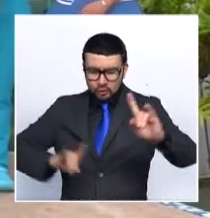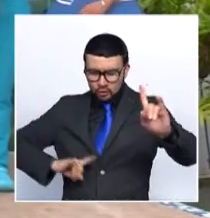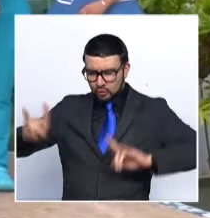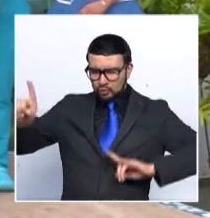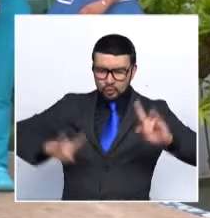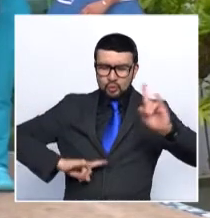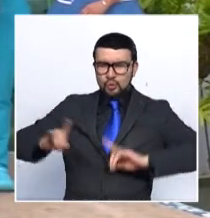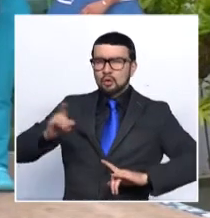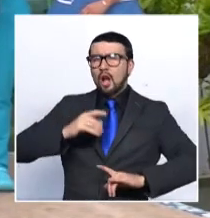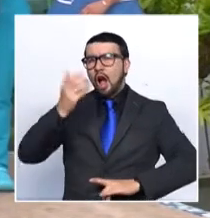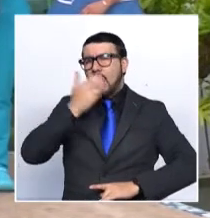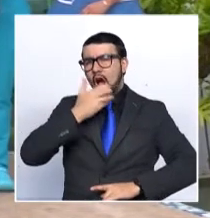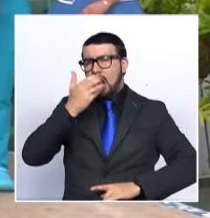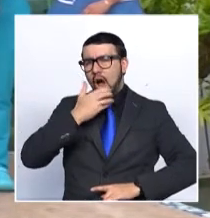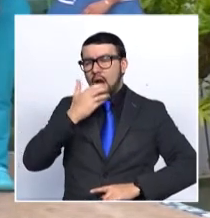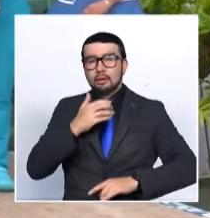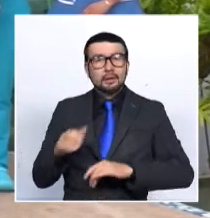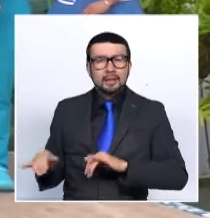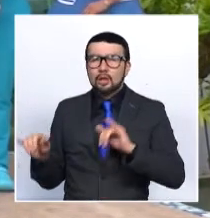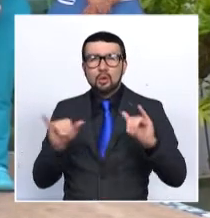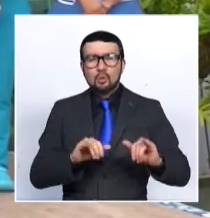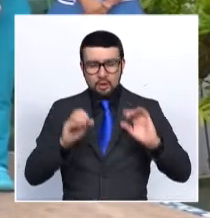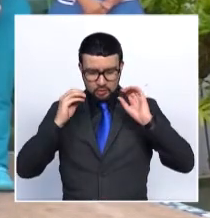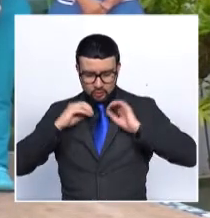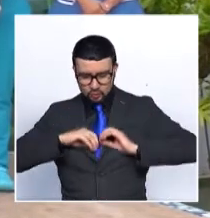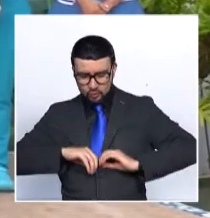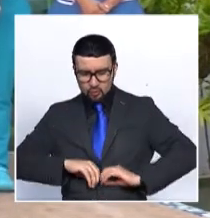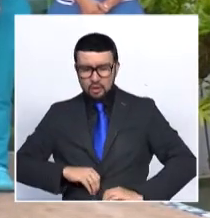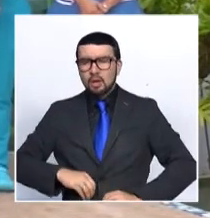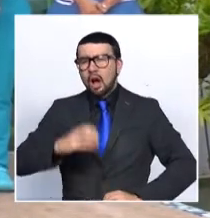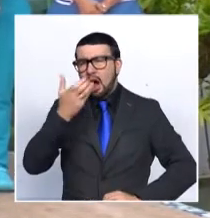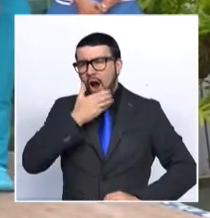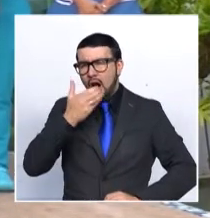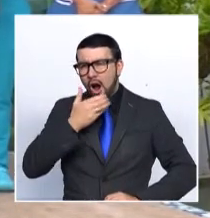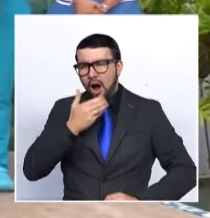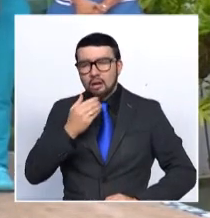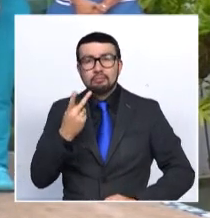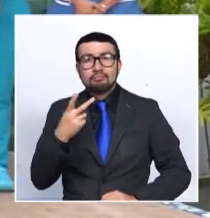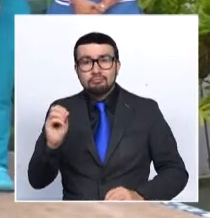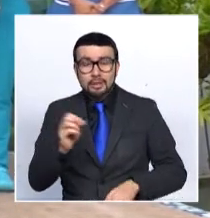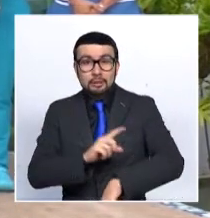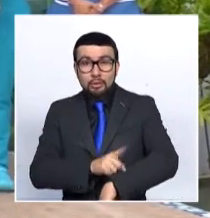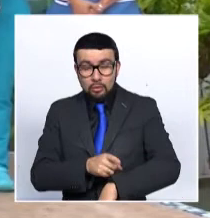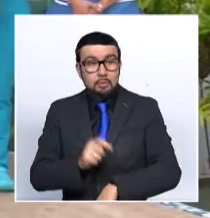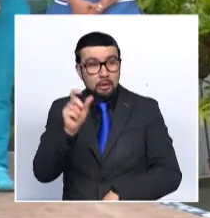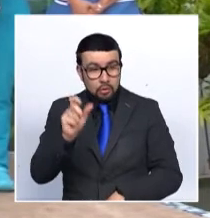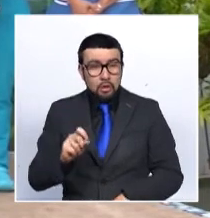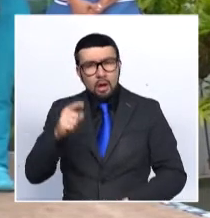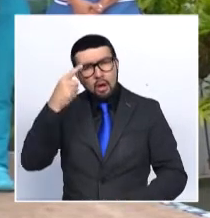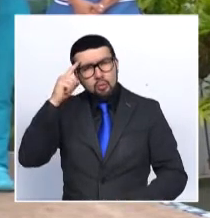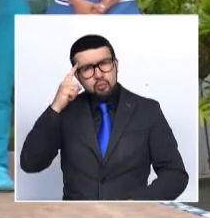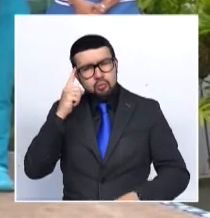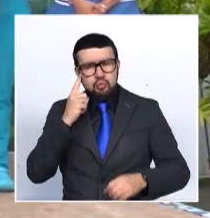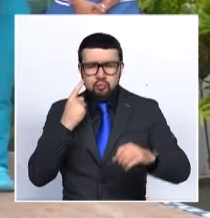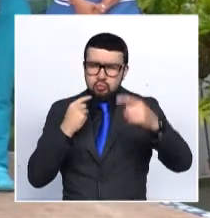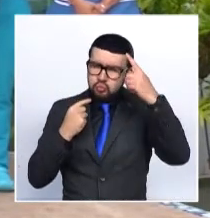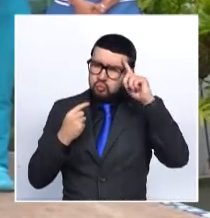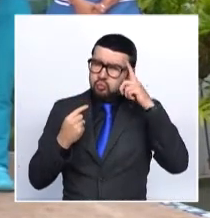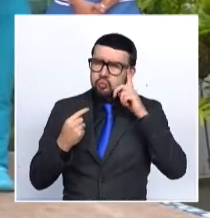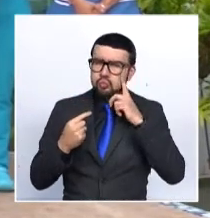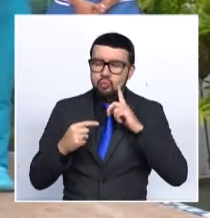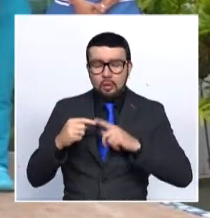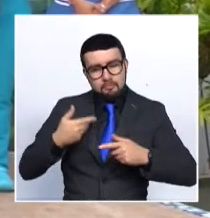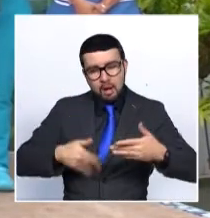calor interno, como una fiebre interna, durante 20 minutos, y a la persona transpira metales pesados y transpira